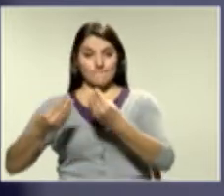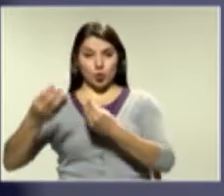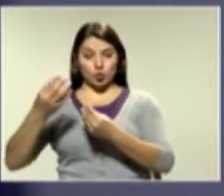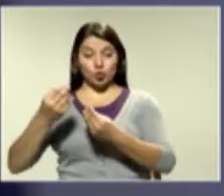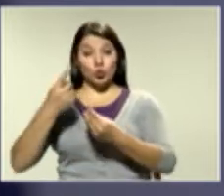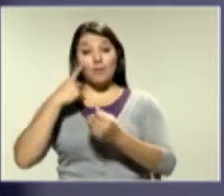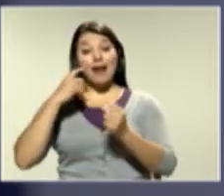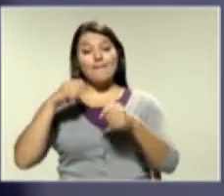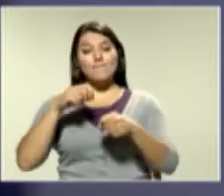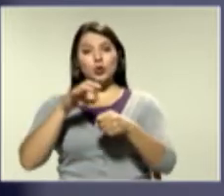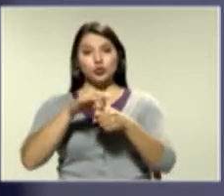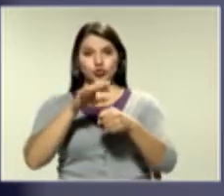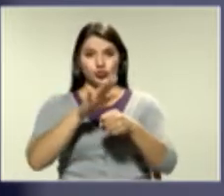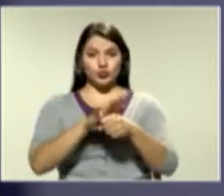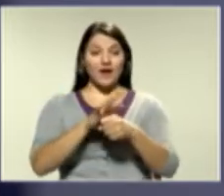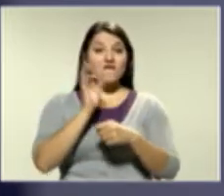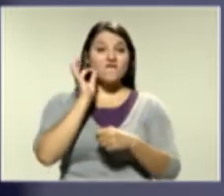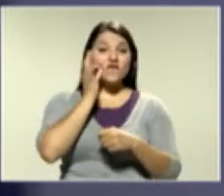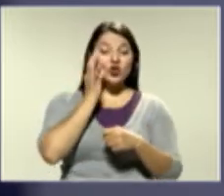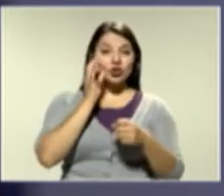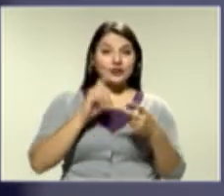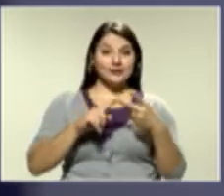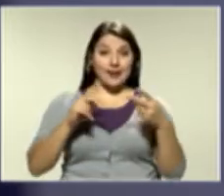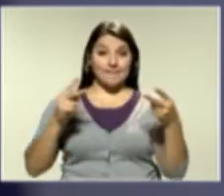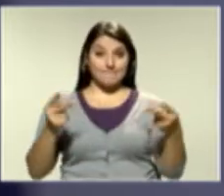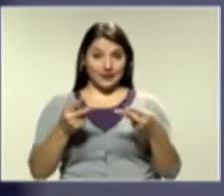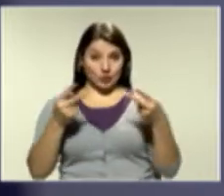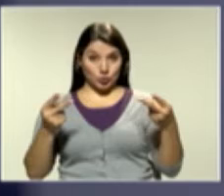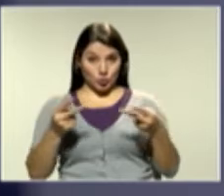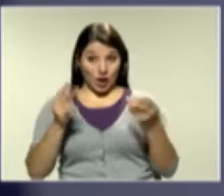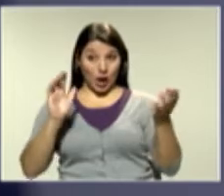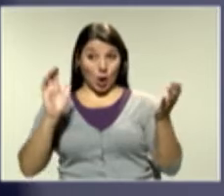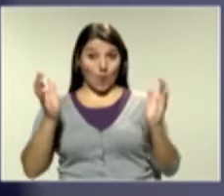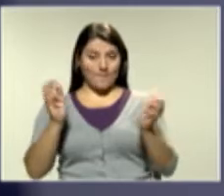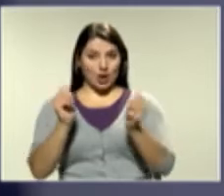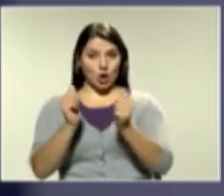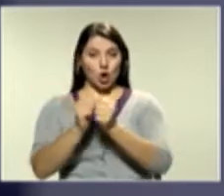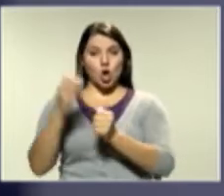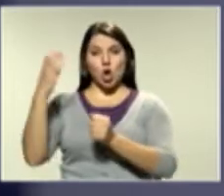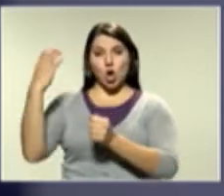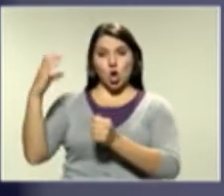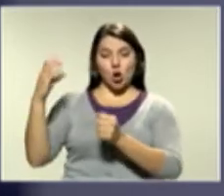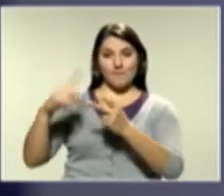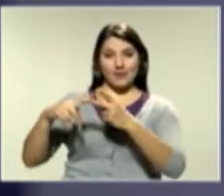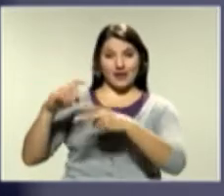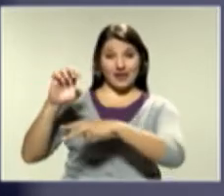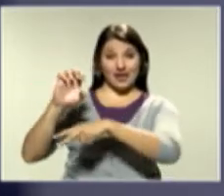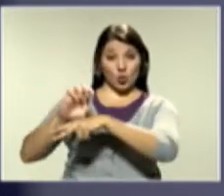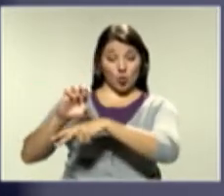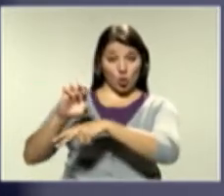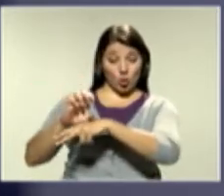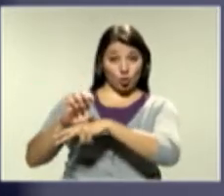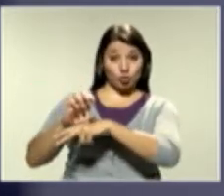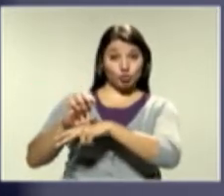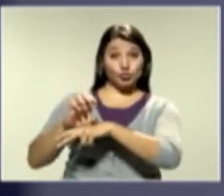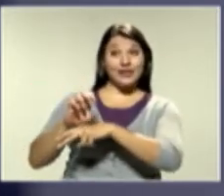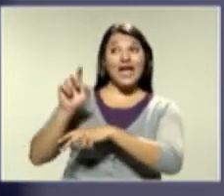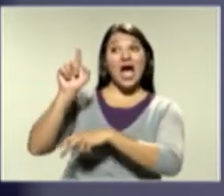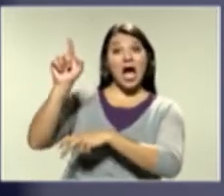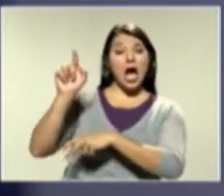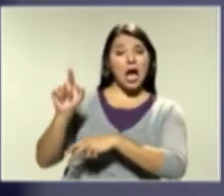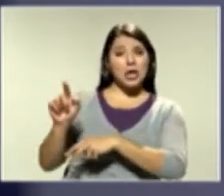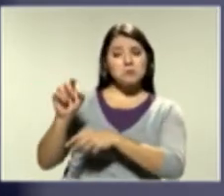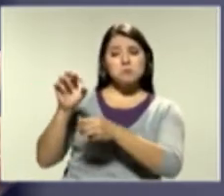para producir frutas y verduras de los que utiliza Colombia y Ecuador, que son agriculturas